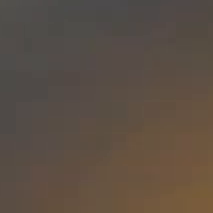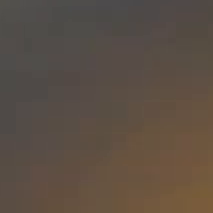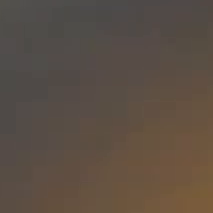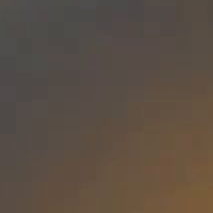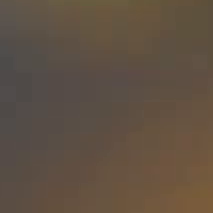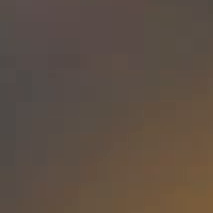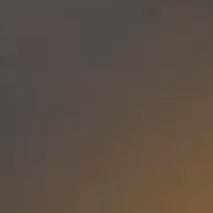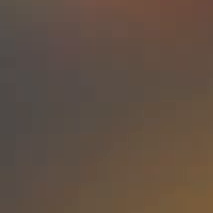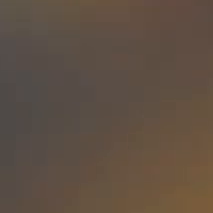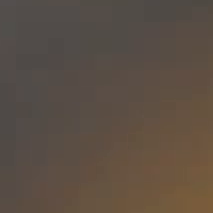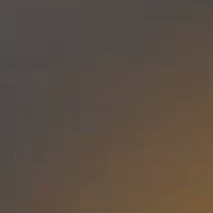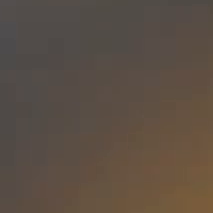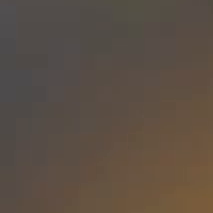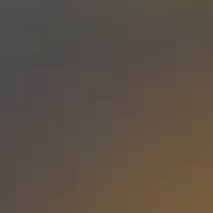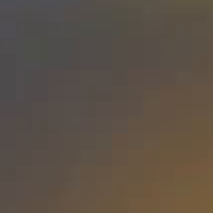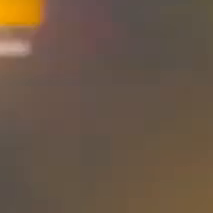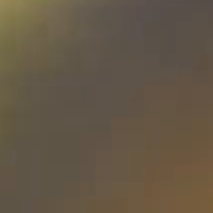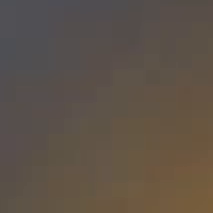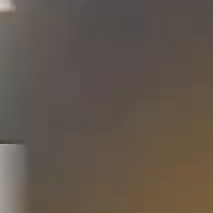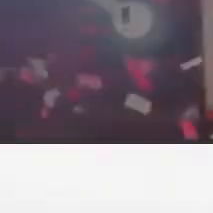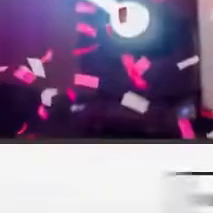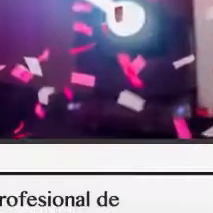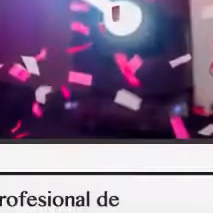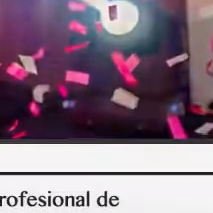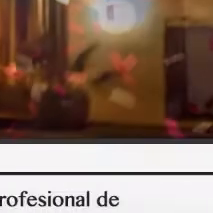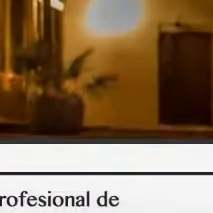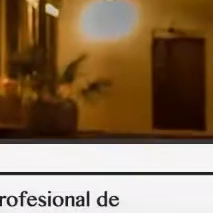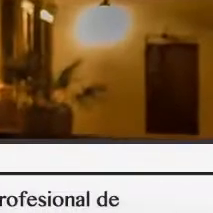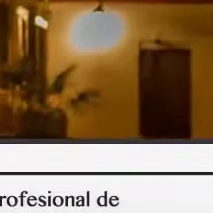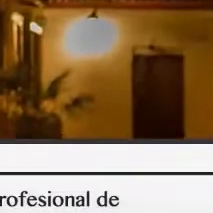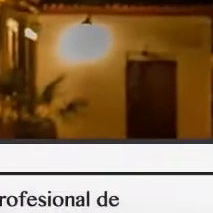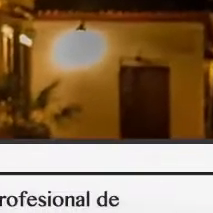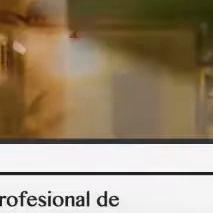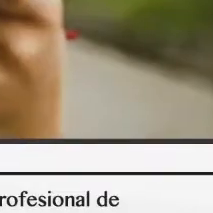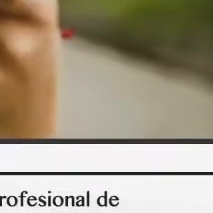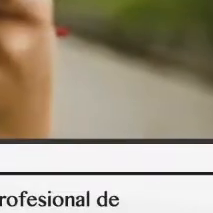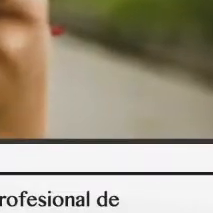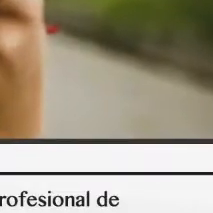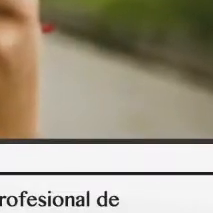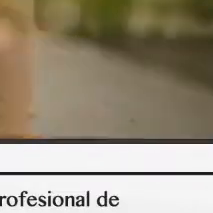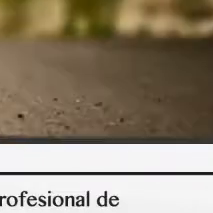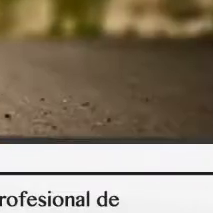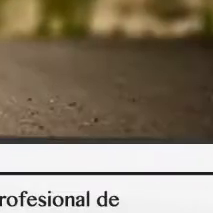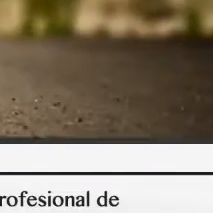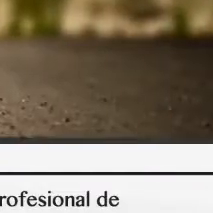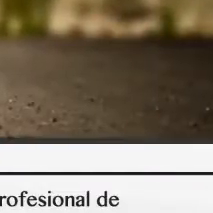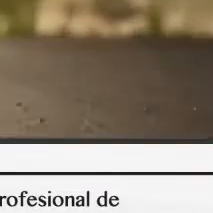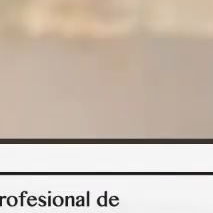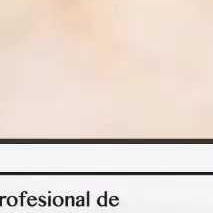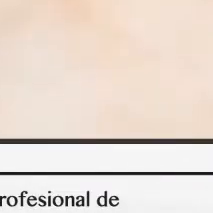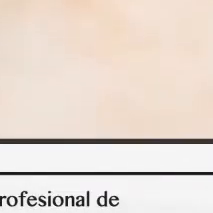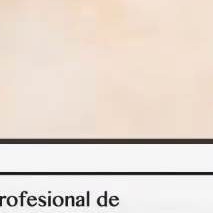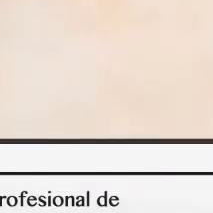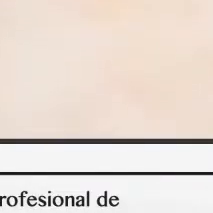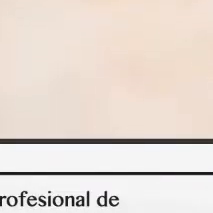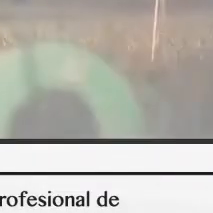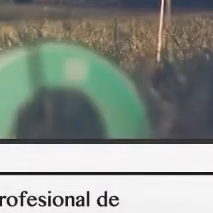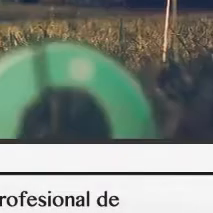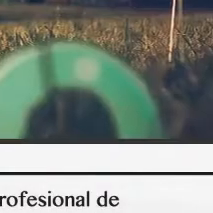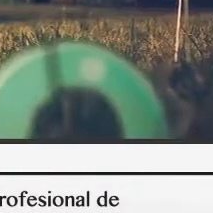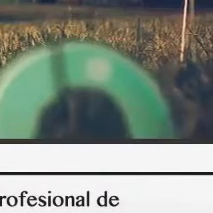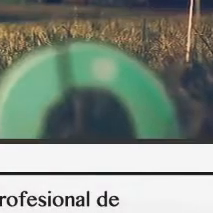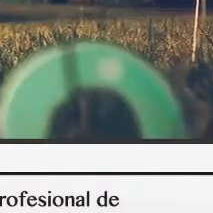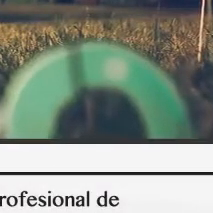La Ventana, estudio fotográfico, profesionales en fotografía de bodas, 15 años, fotoestudios para bebés,